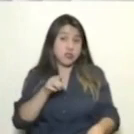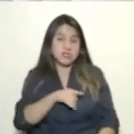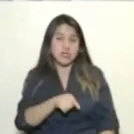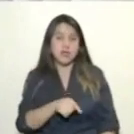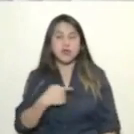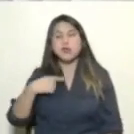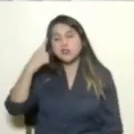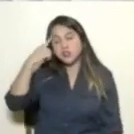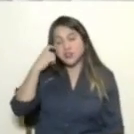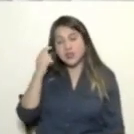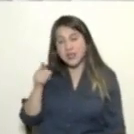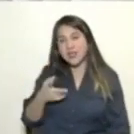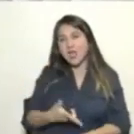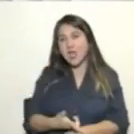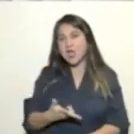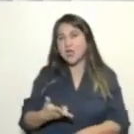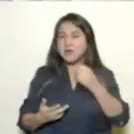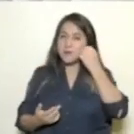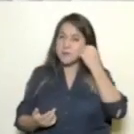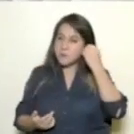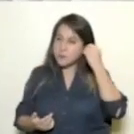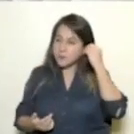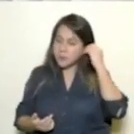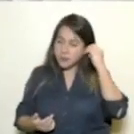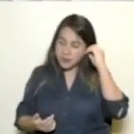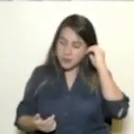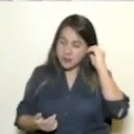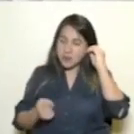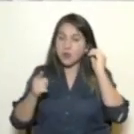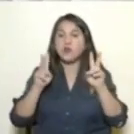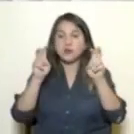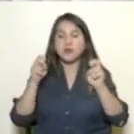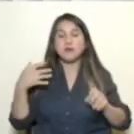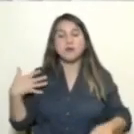ahí hubo un hecho importante.